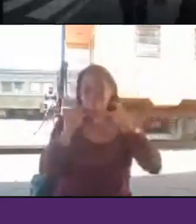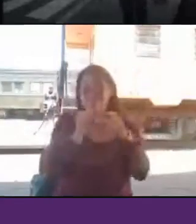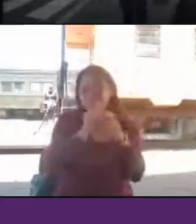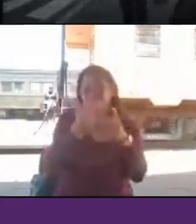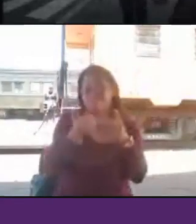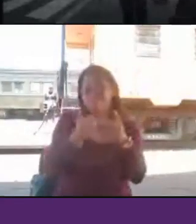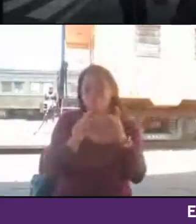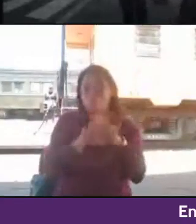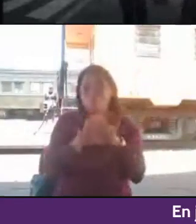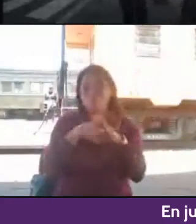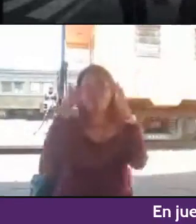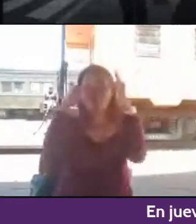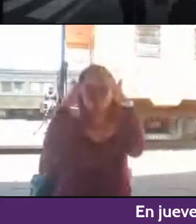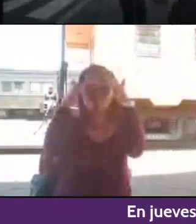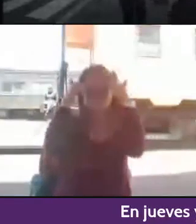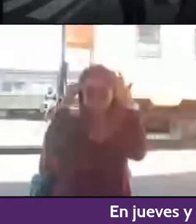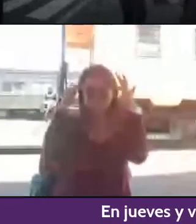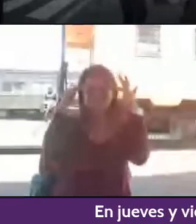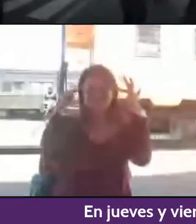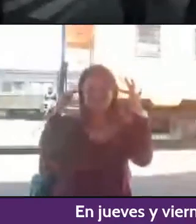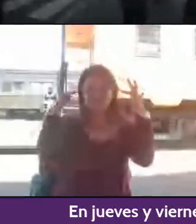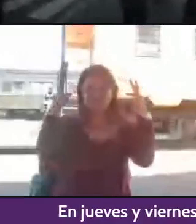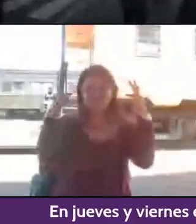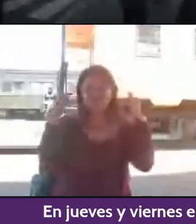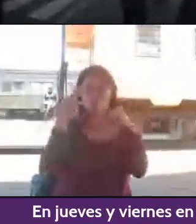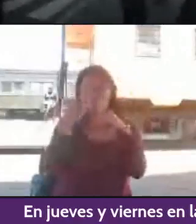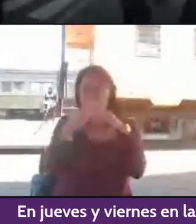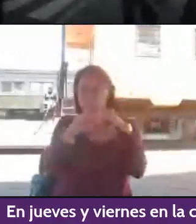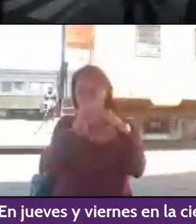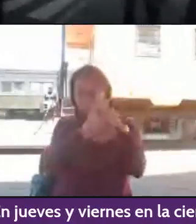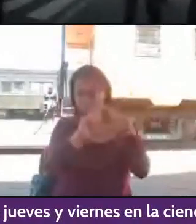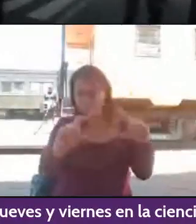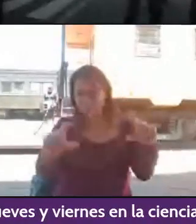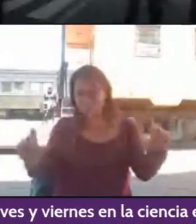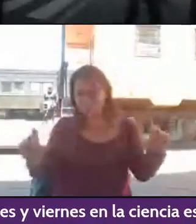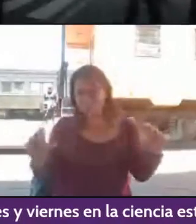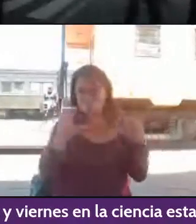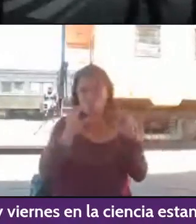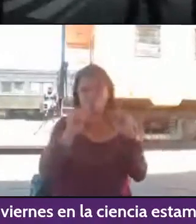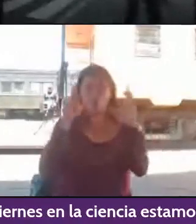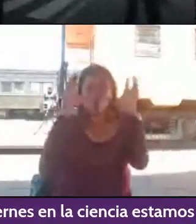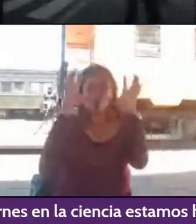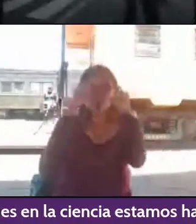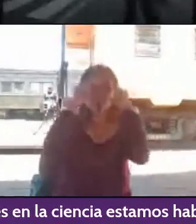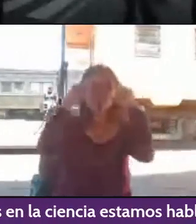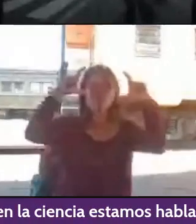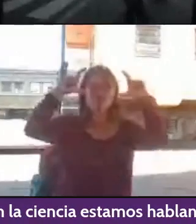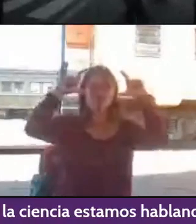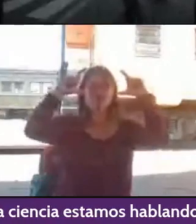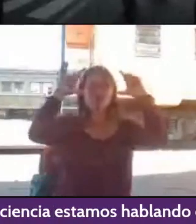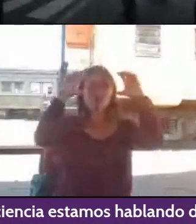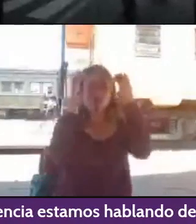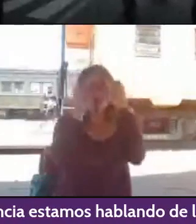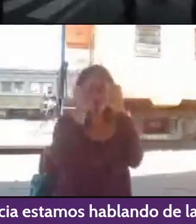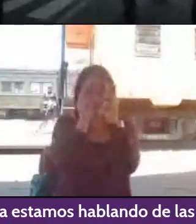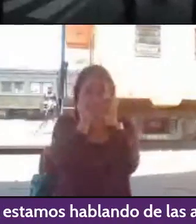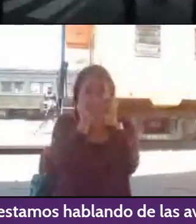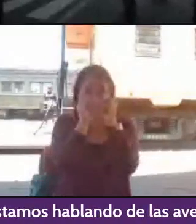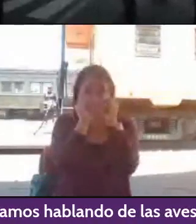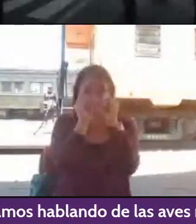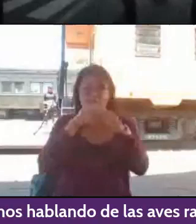Otro que presenta como unas cejas largotas, como en la última línea. Ojos muy grandes, ojos más chiquitos. El más pequeño es un burrito